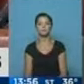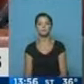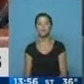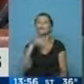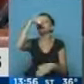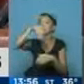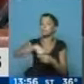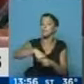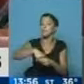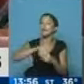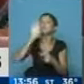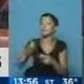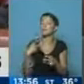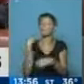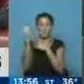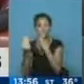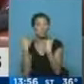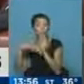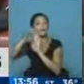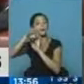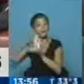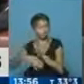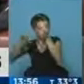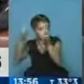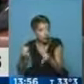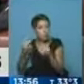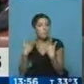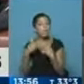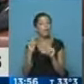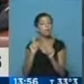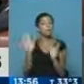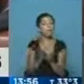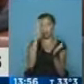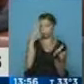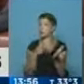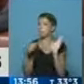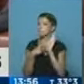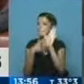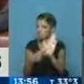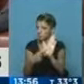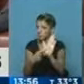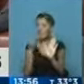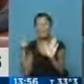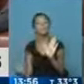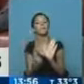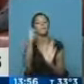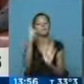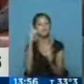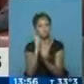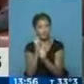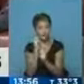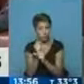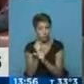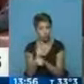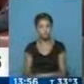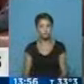ver si los candidatos reúnen la requisito de idoneidad que la constitución establece así que esta será la primera la primera tarea vamos a